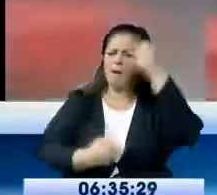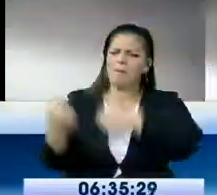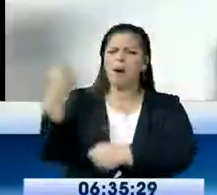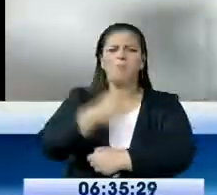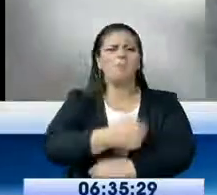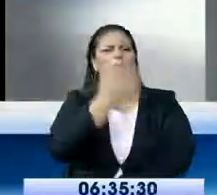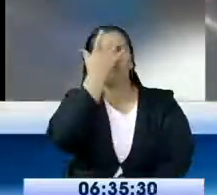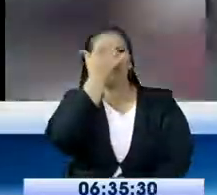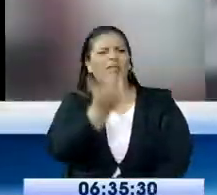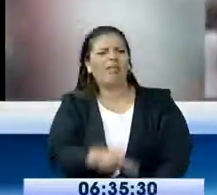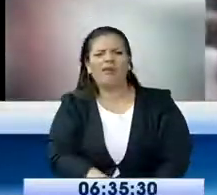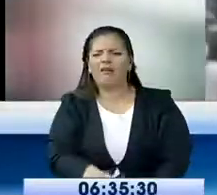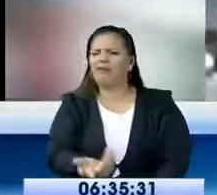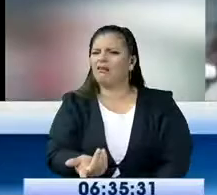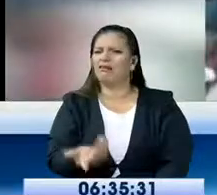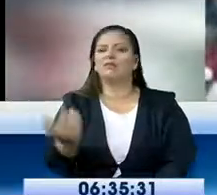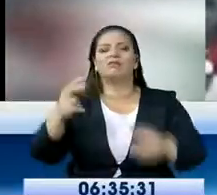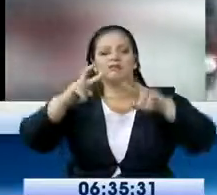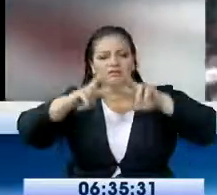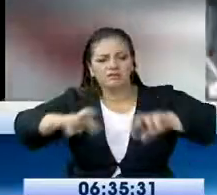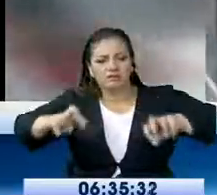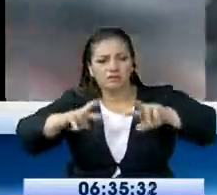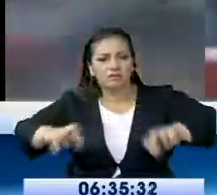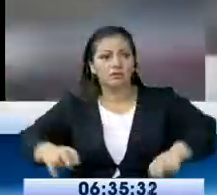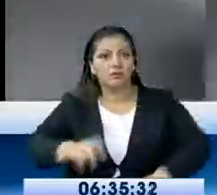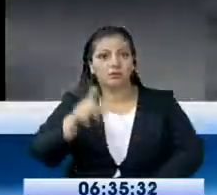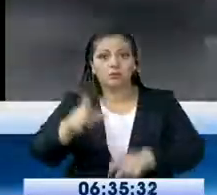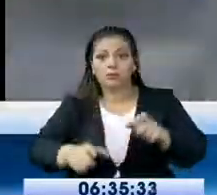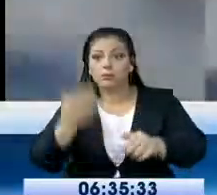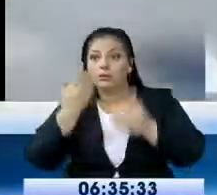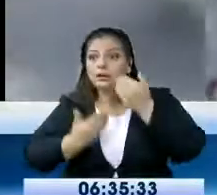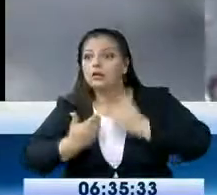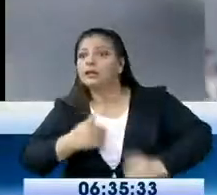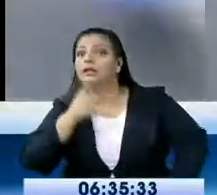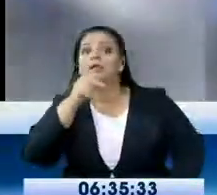hecho y si se registraron heridos en el lugar, informó Julio César Saona.